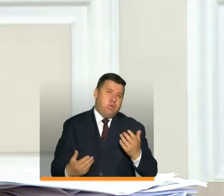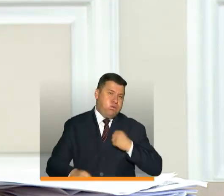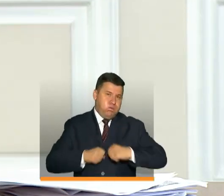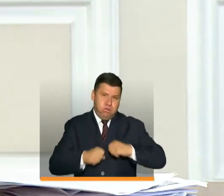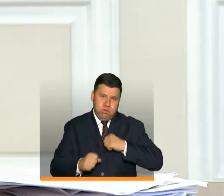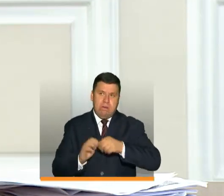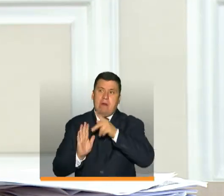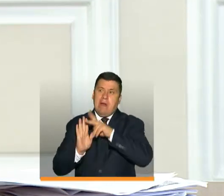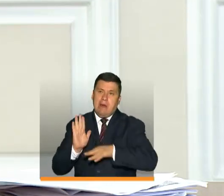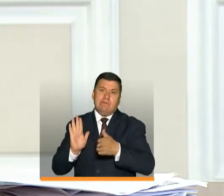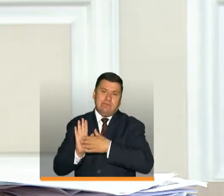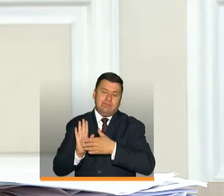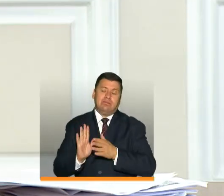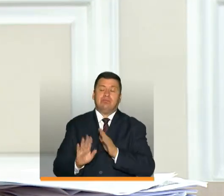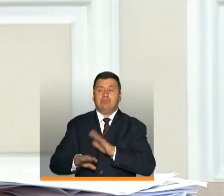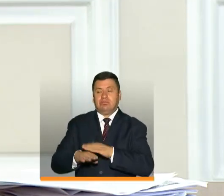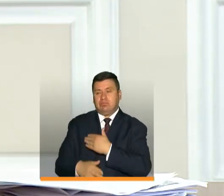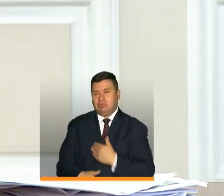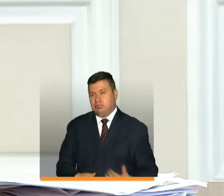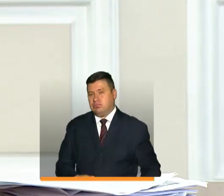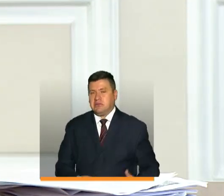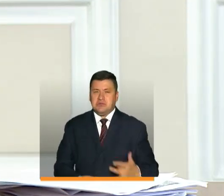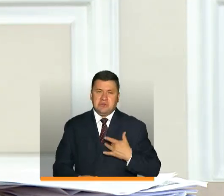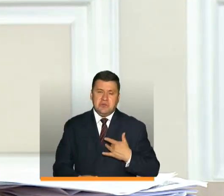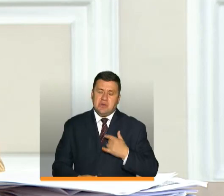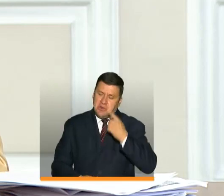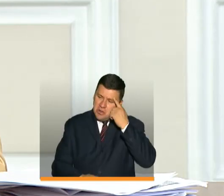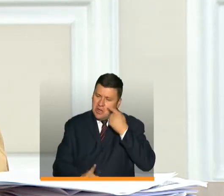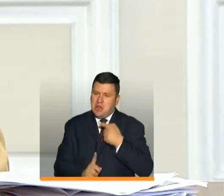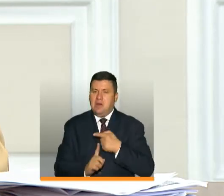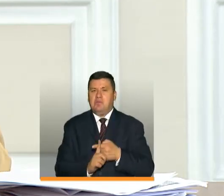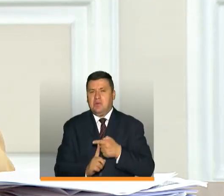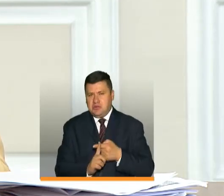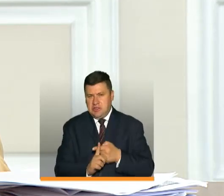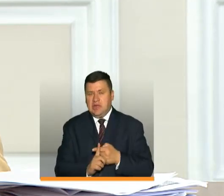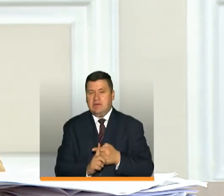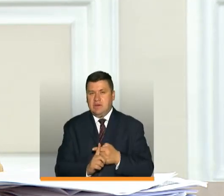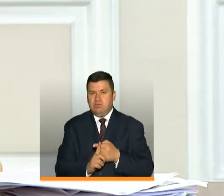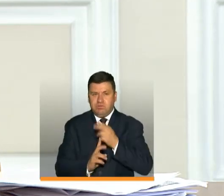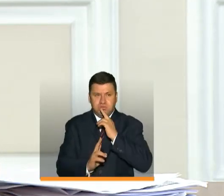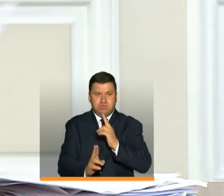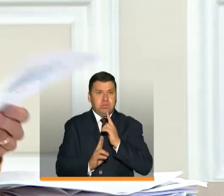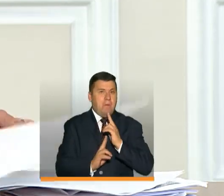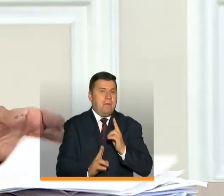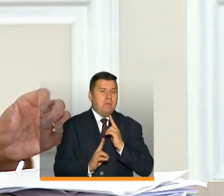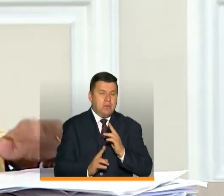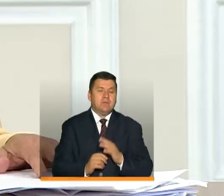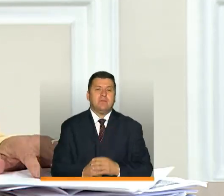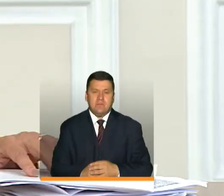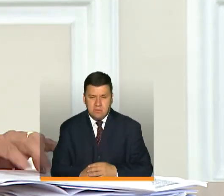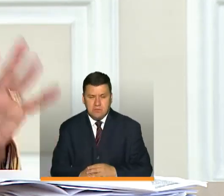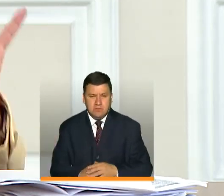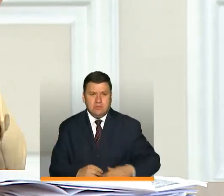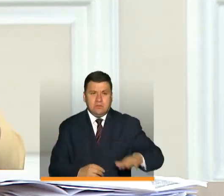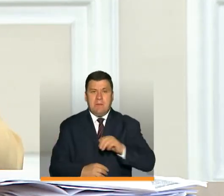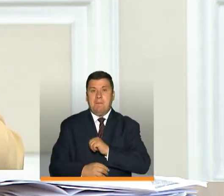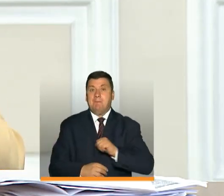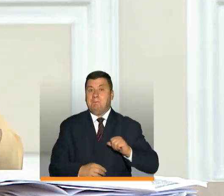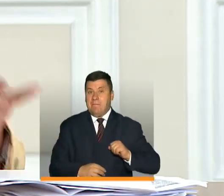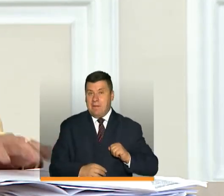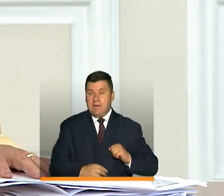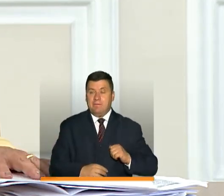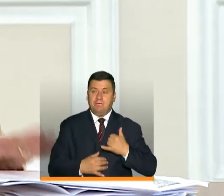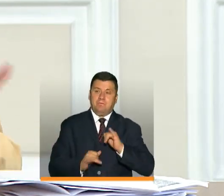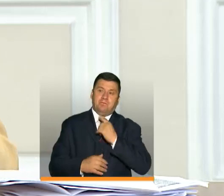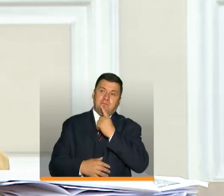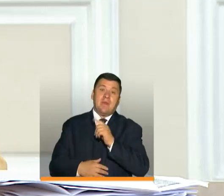de reformas también, pero, presidente, la verdad nos sentimos muy optimistas por la respuesta que ha tenido el sector privado. Y termino